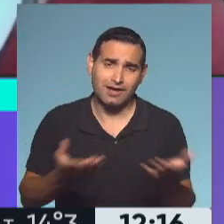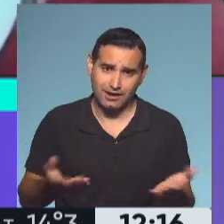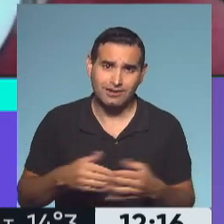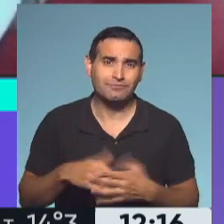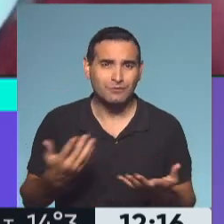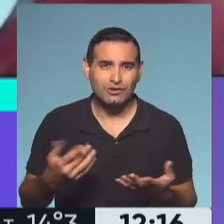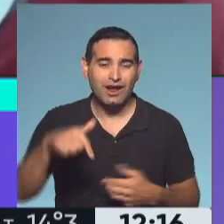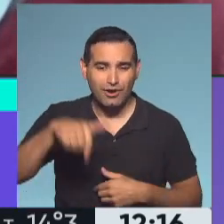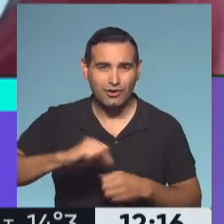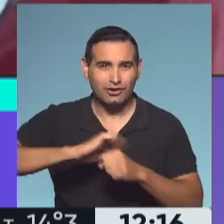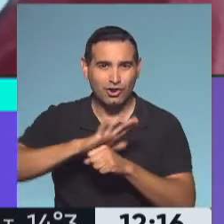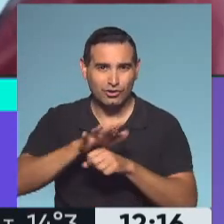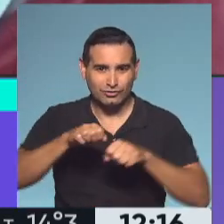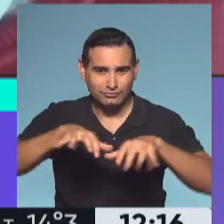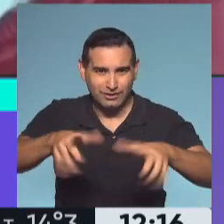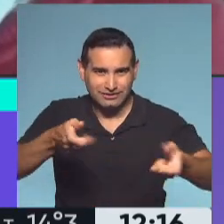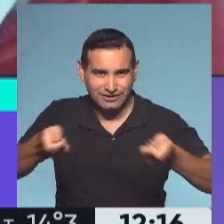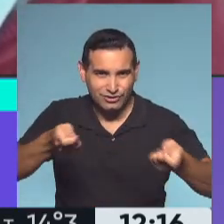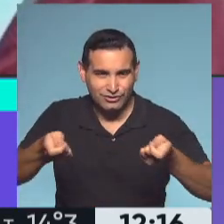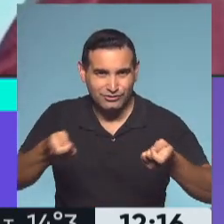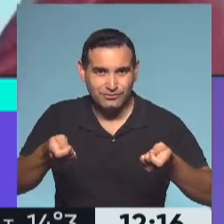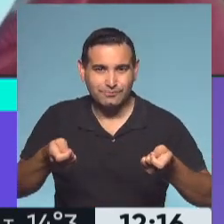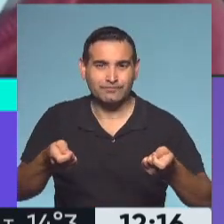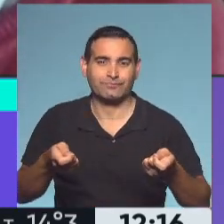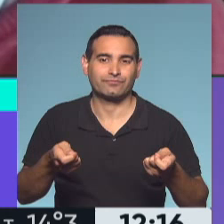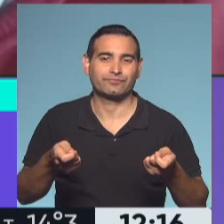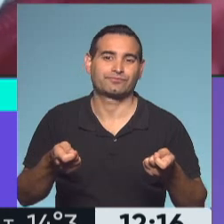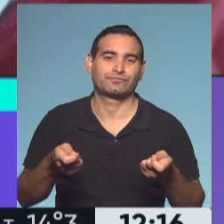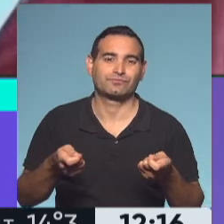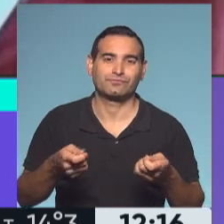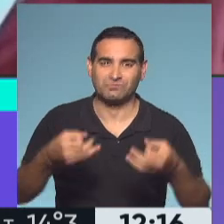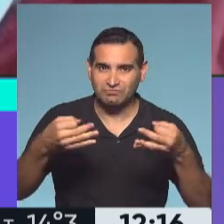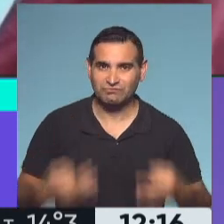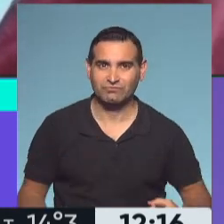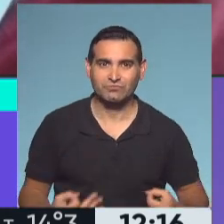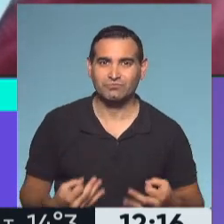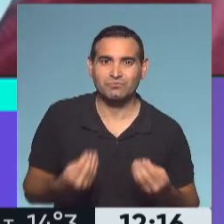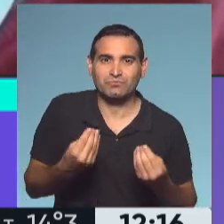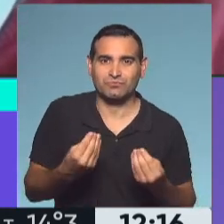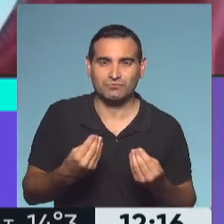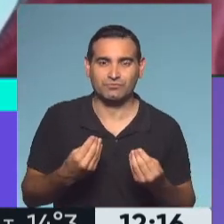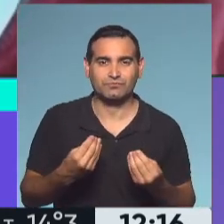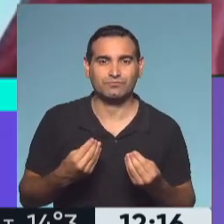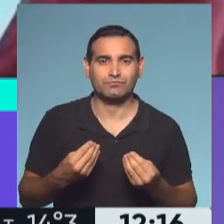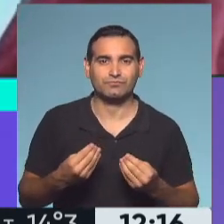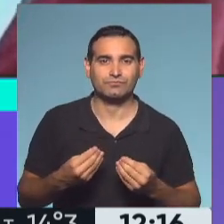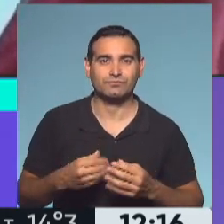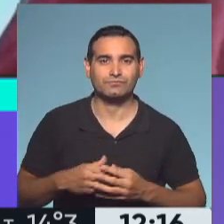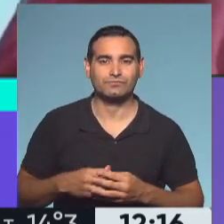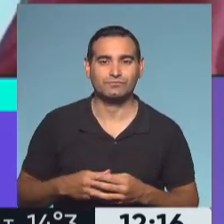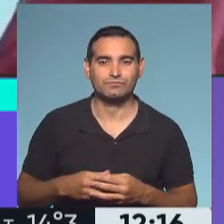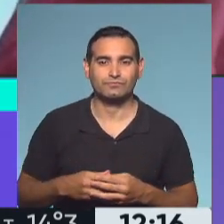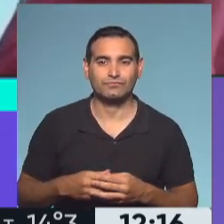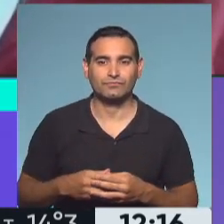control de esta pandemia, si bien está, o sea, la herramienta o la base que nos da tener la población,